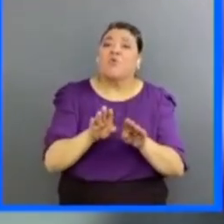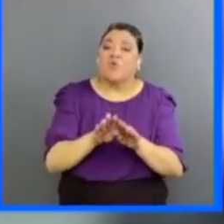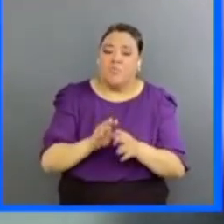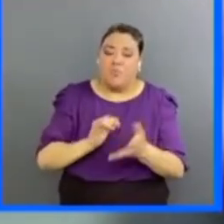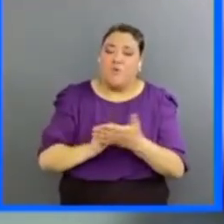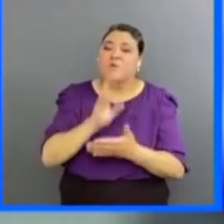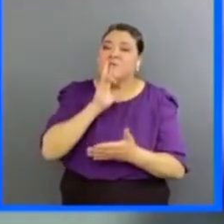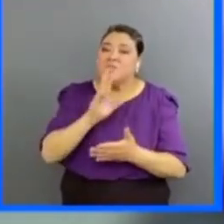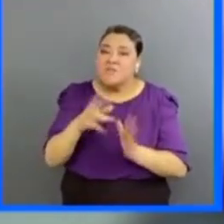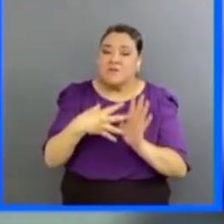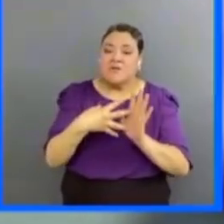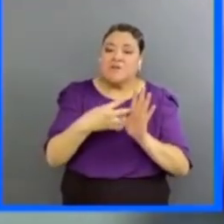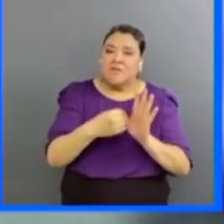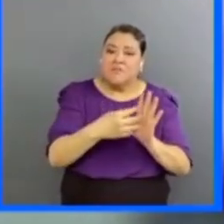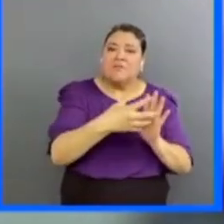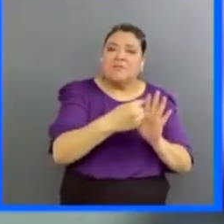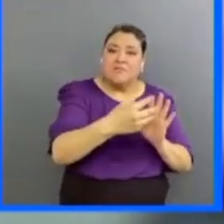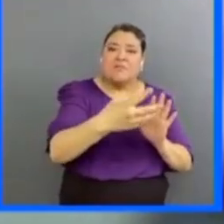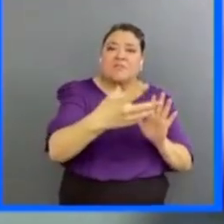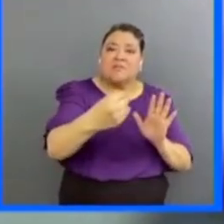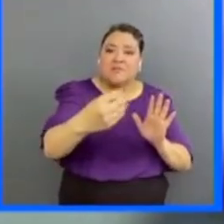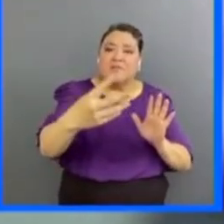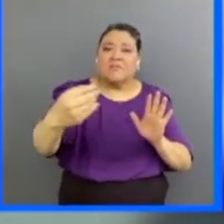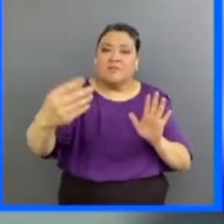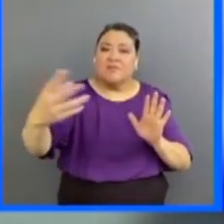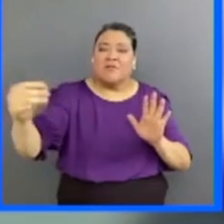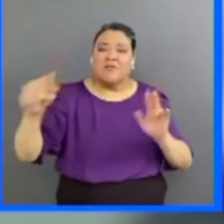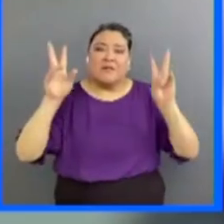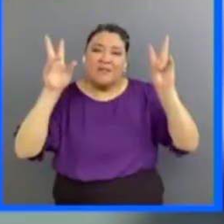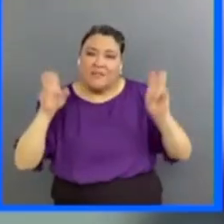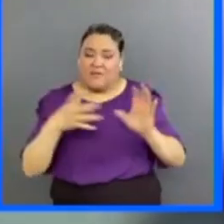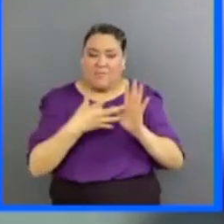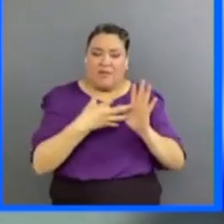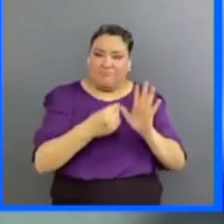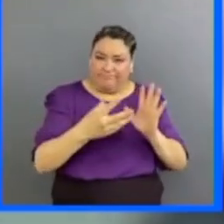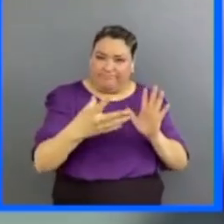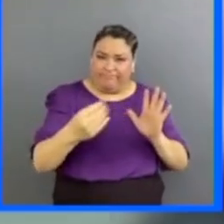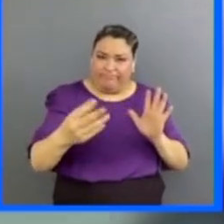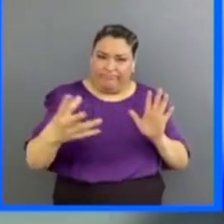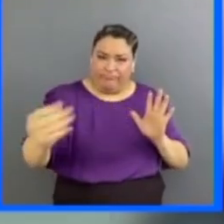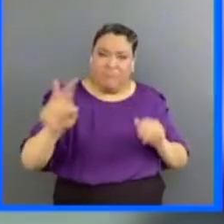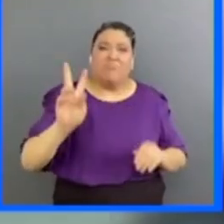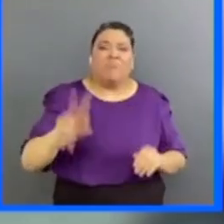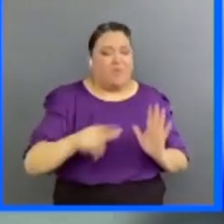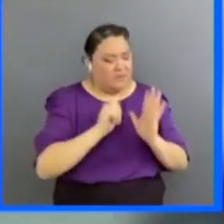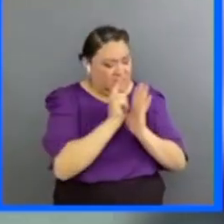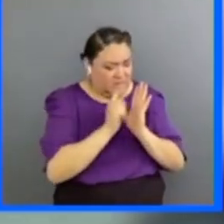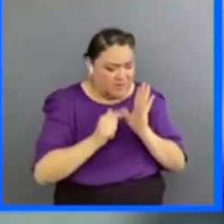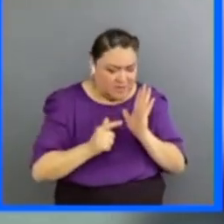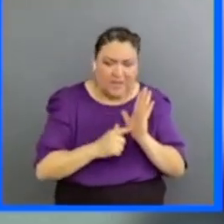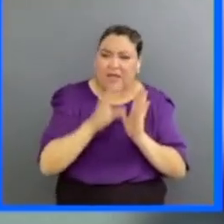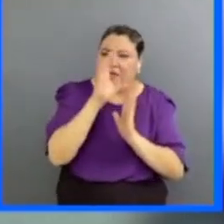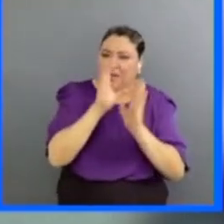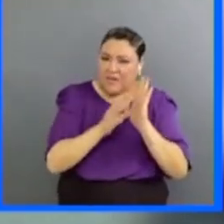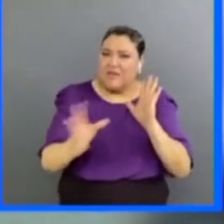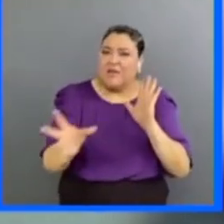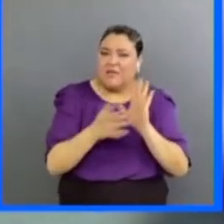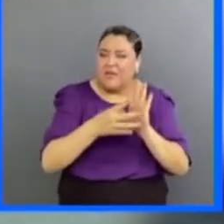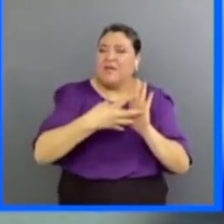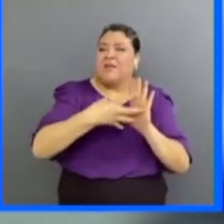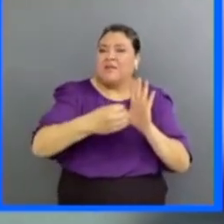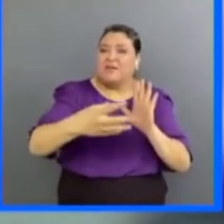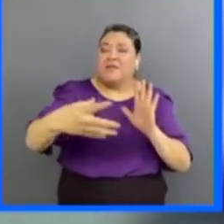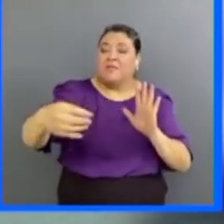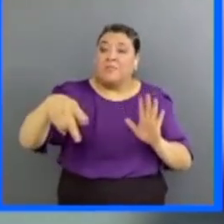uso de tesis, ¿no? Por supuesto con las leyes y la Constitución, pero el derecho